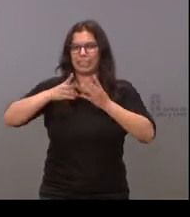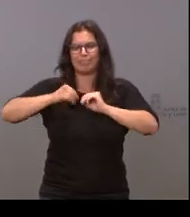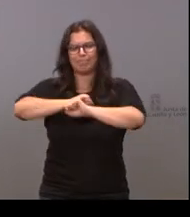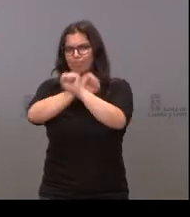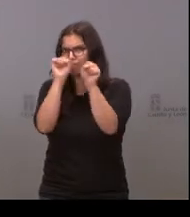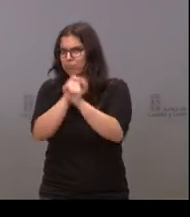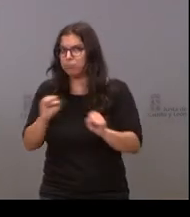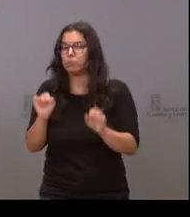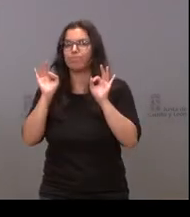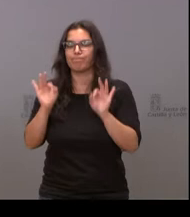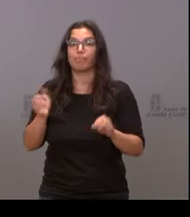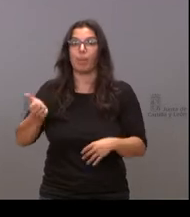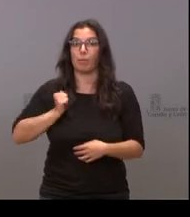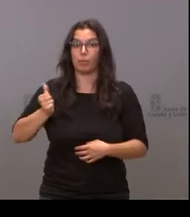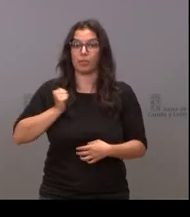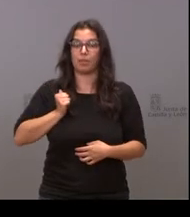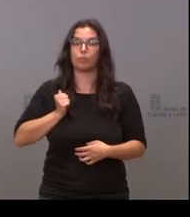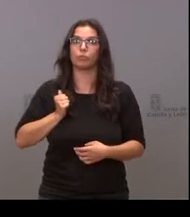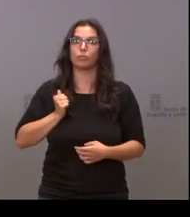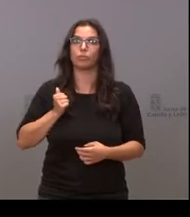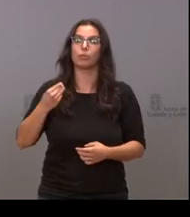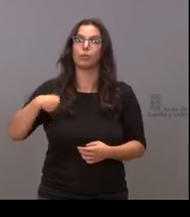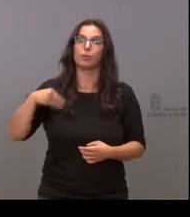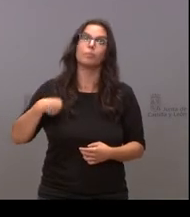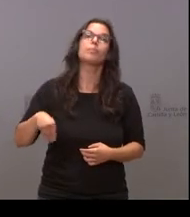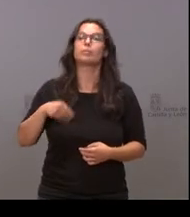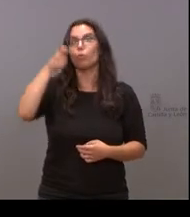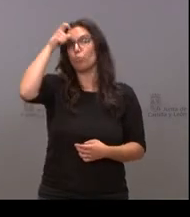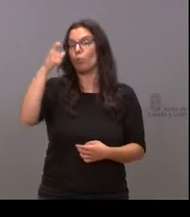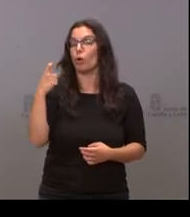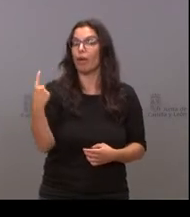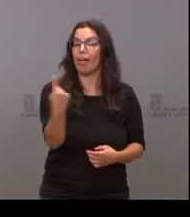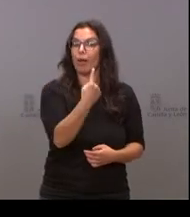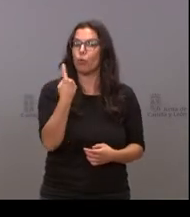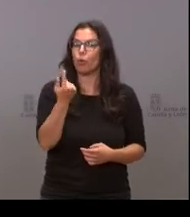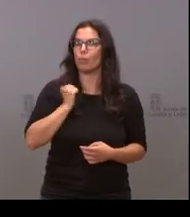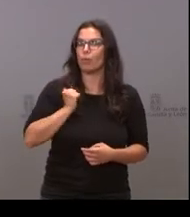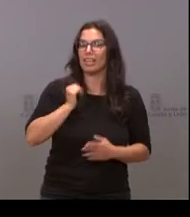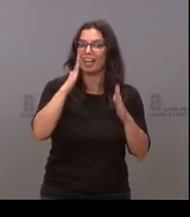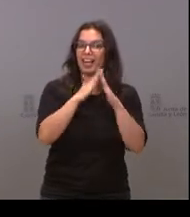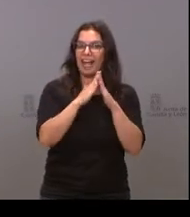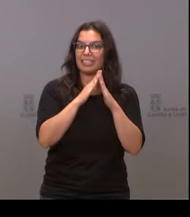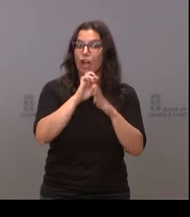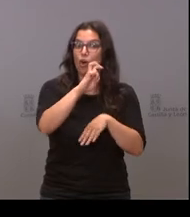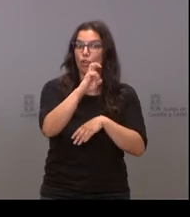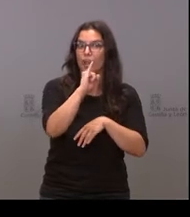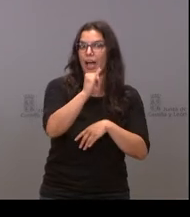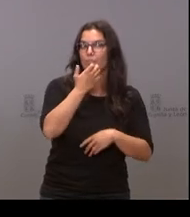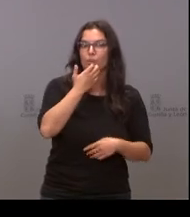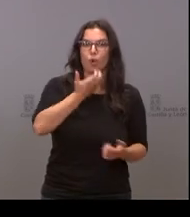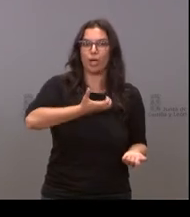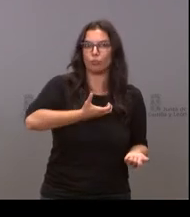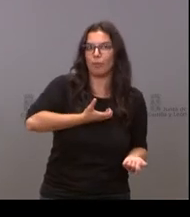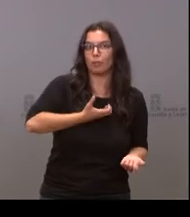aprovechar la realidad arquitectónica que existe en cada uno de los municipios aprovechar viviendas que pueda disponer el propio ayuntamiento los